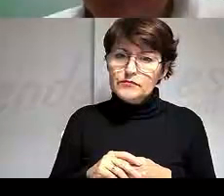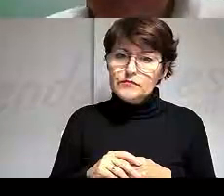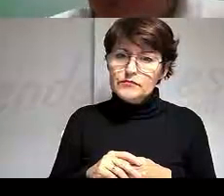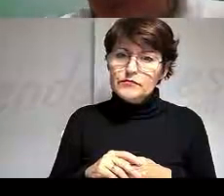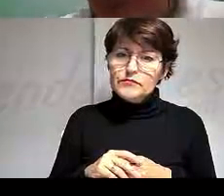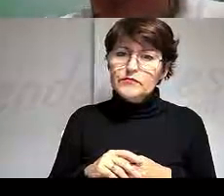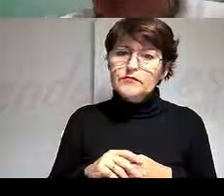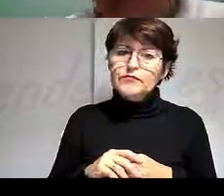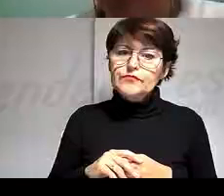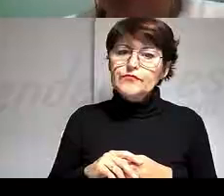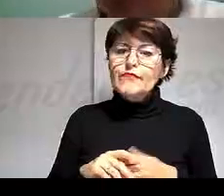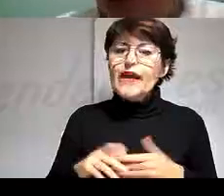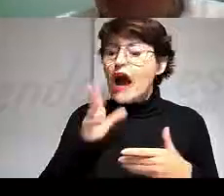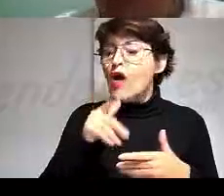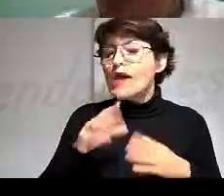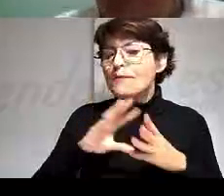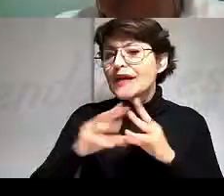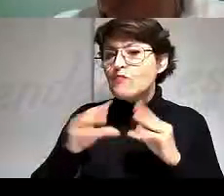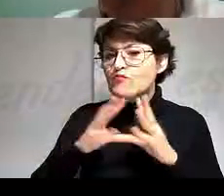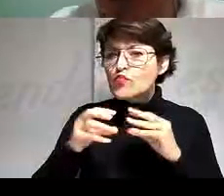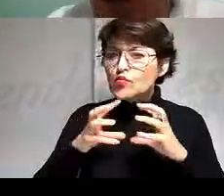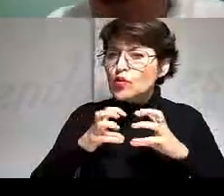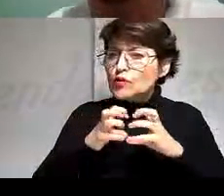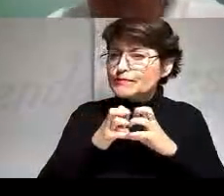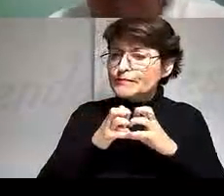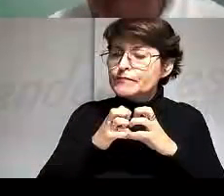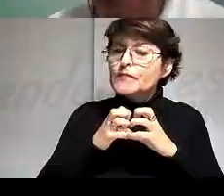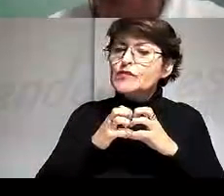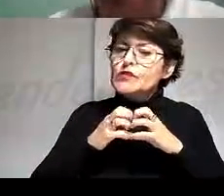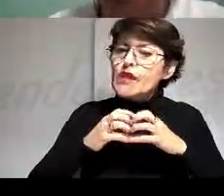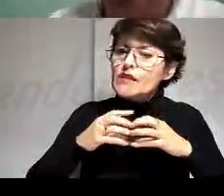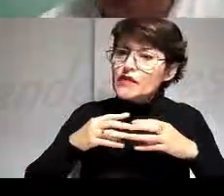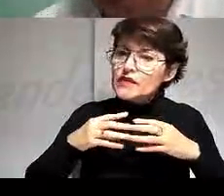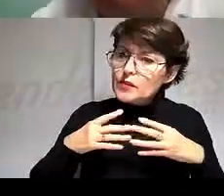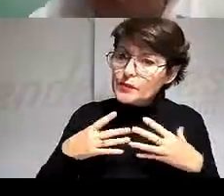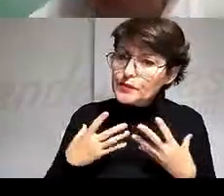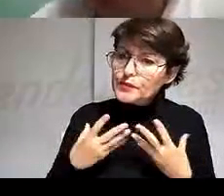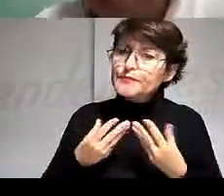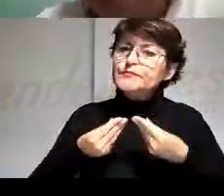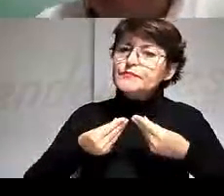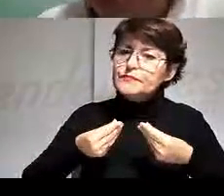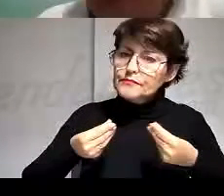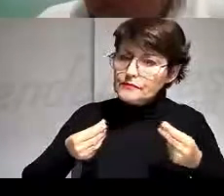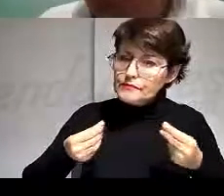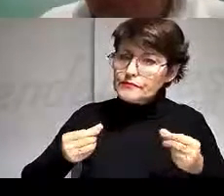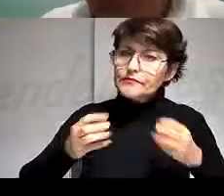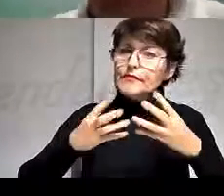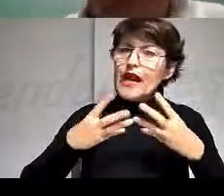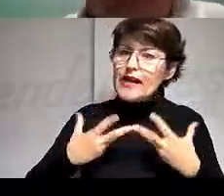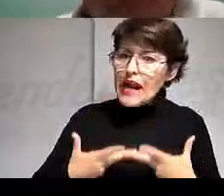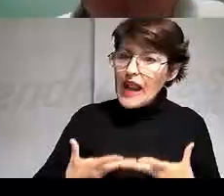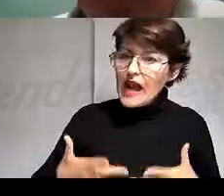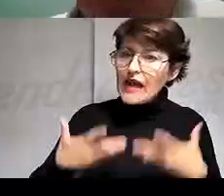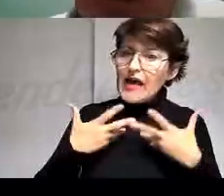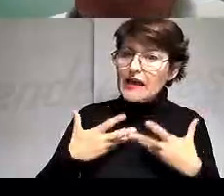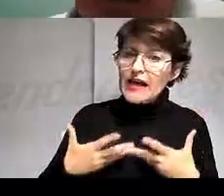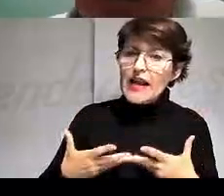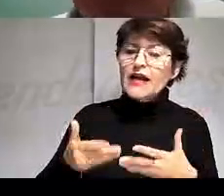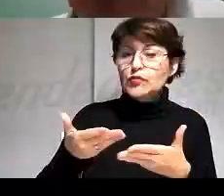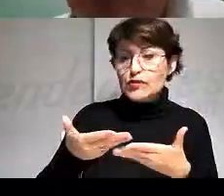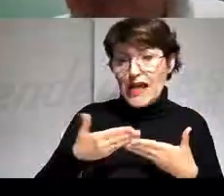y ahora que nos toca relajar esos músculos que están contracturados, que al fin y al cabo están contraídos, pues el magnesio puede resultar